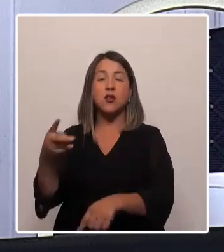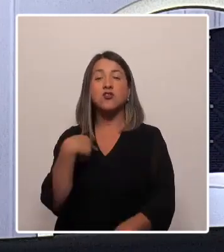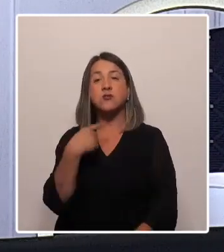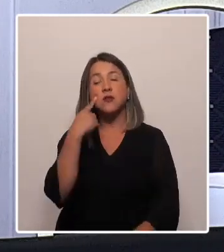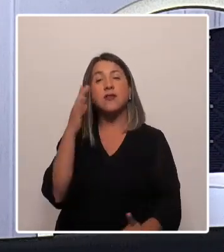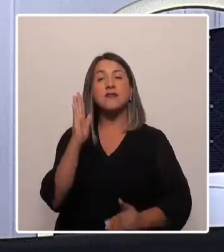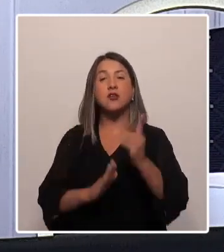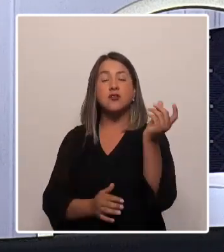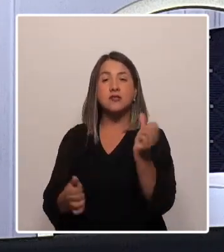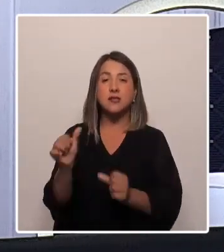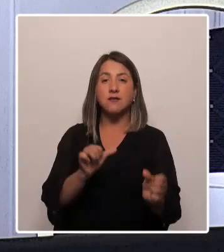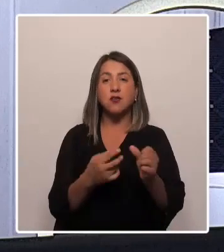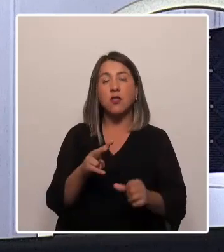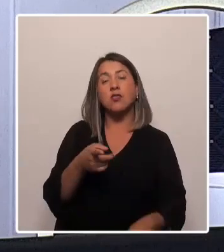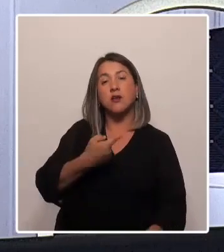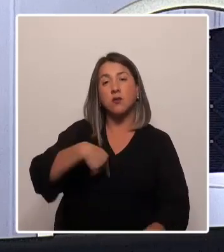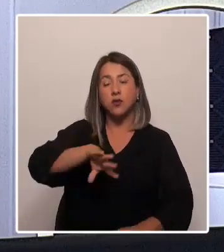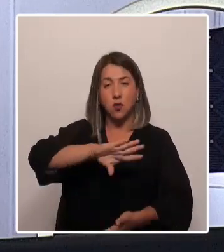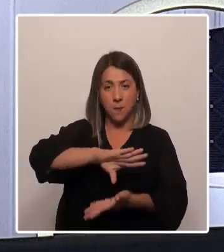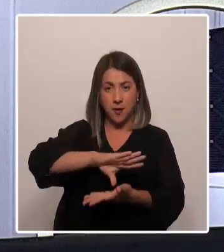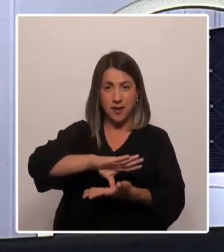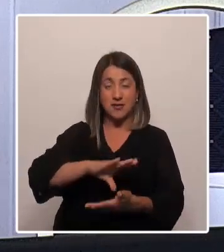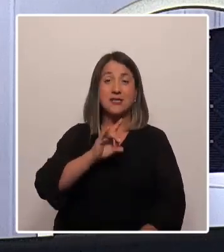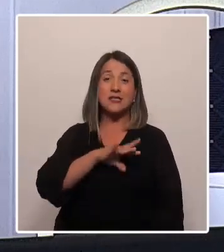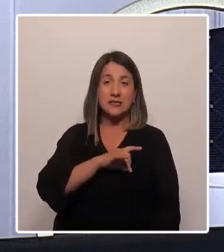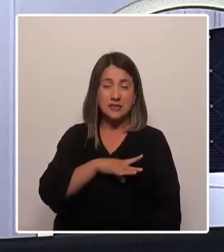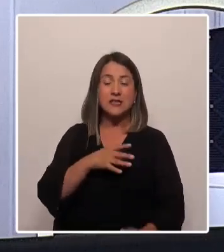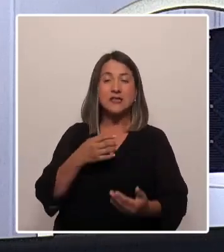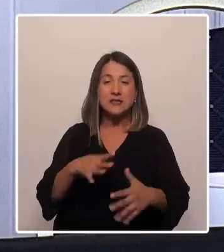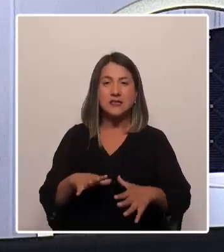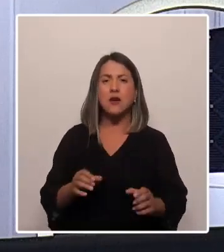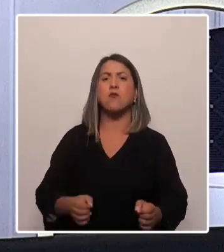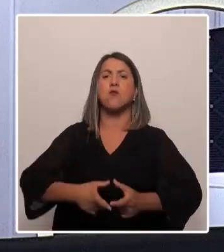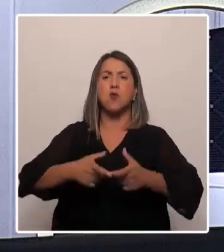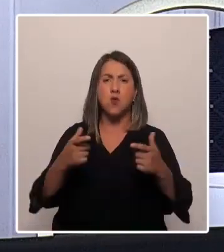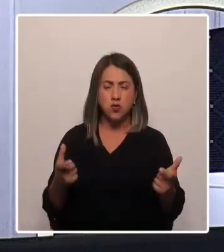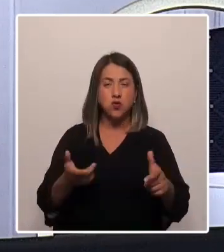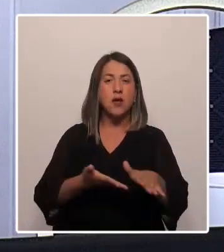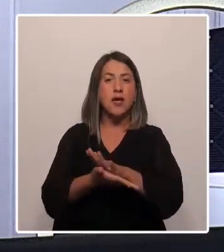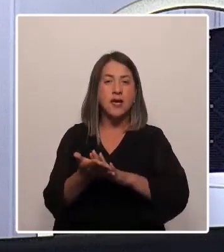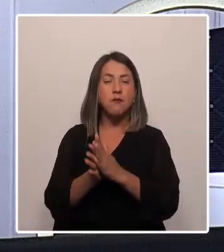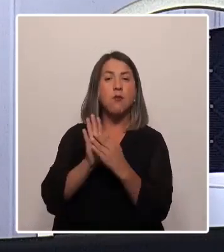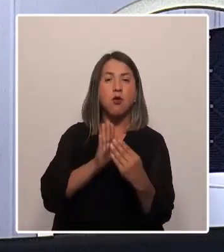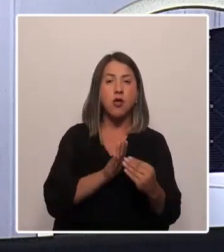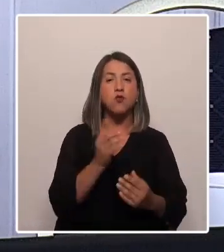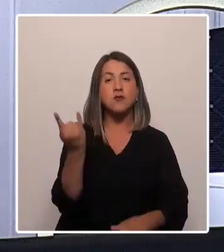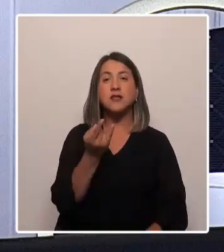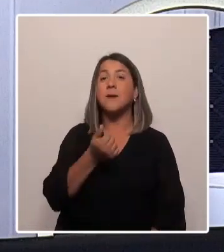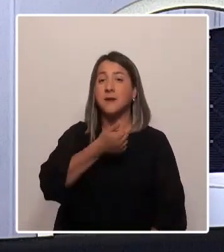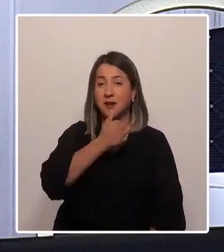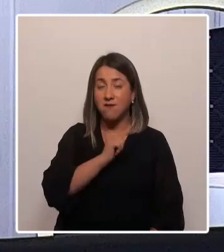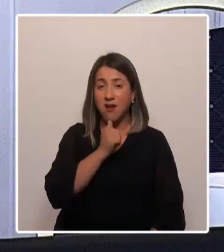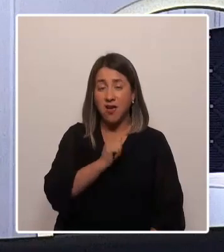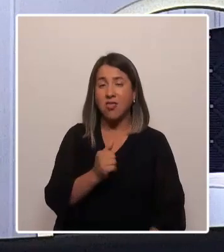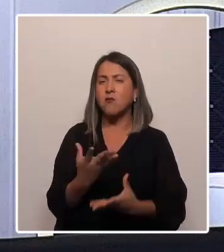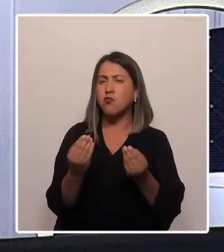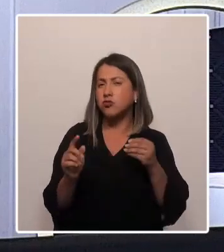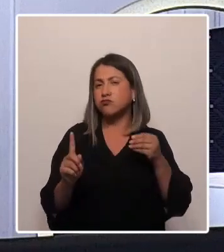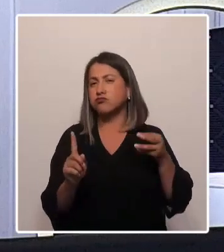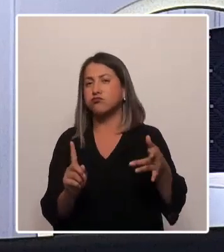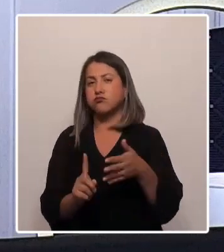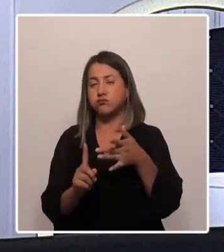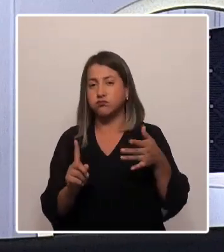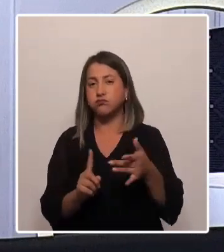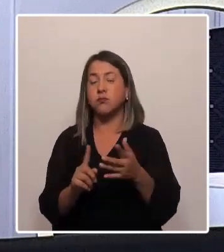de nuestro país. En Chile son abundantes los ejemplos de universidades privadas con una importante incidencia en áreas tan diversas como